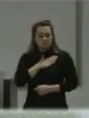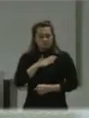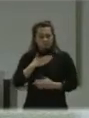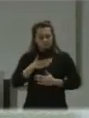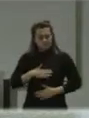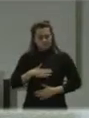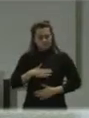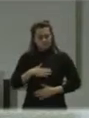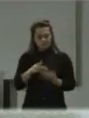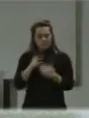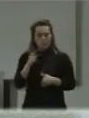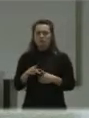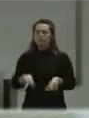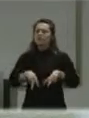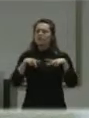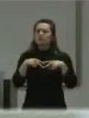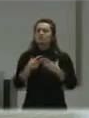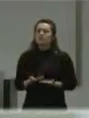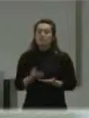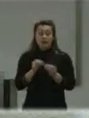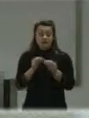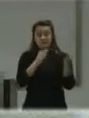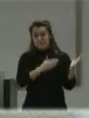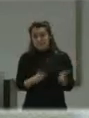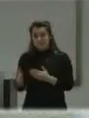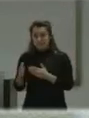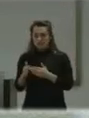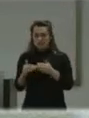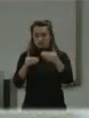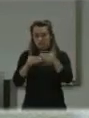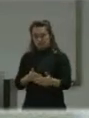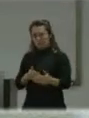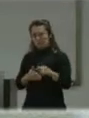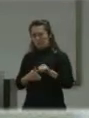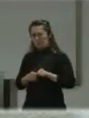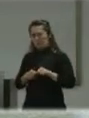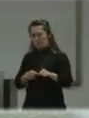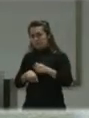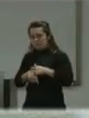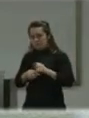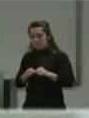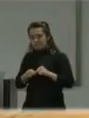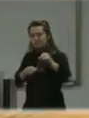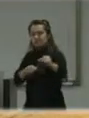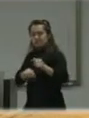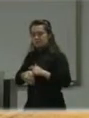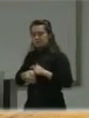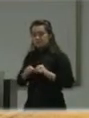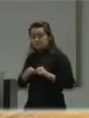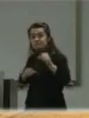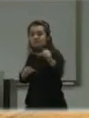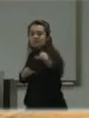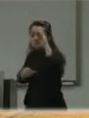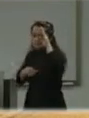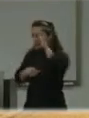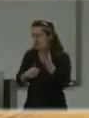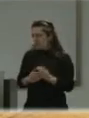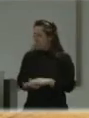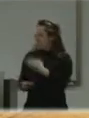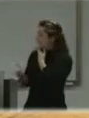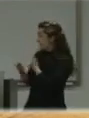proyecto y ahí nuestra planeación a corto mediano y largo plazo Gracias Sonia